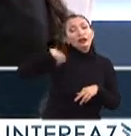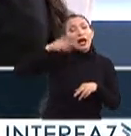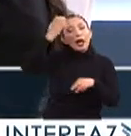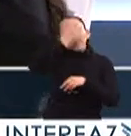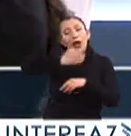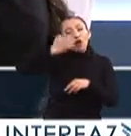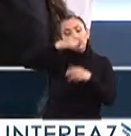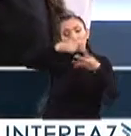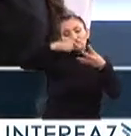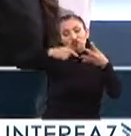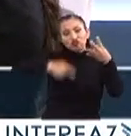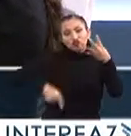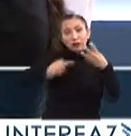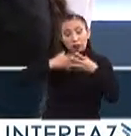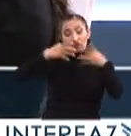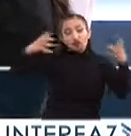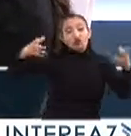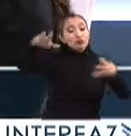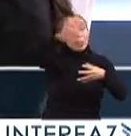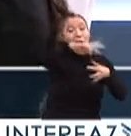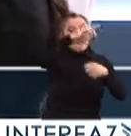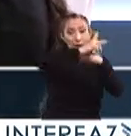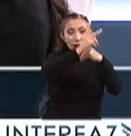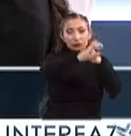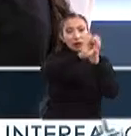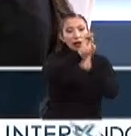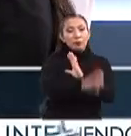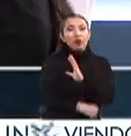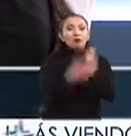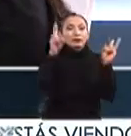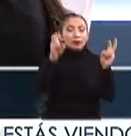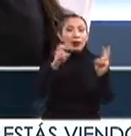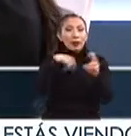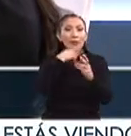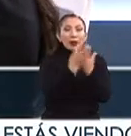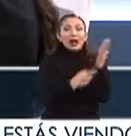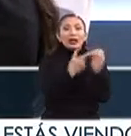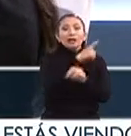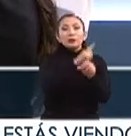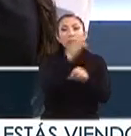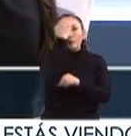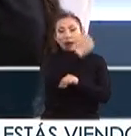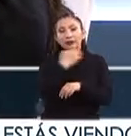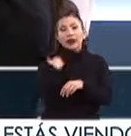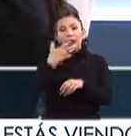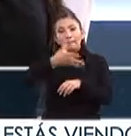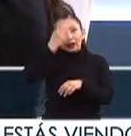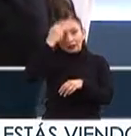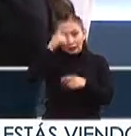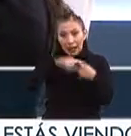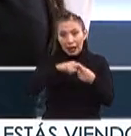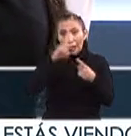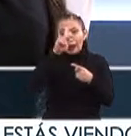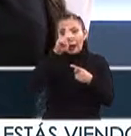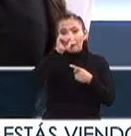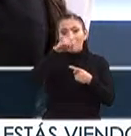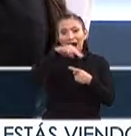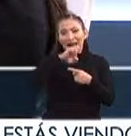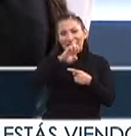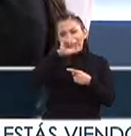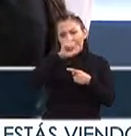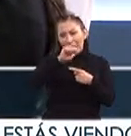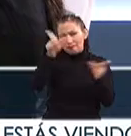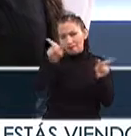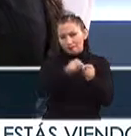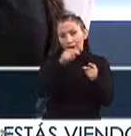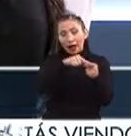de evaluaciones a gran escala que también son importantes para el país. Por ejemplo, está el Plan Nacional para la Evaluación de los Aprendizajes, que es PLANEA, ¿no? Que